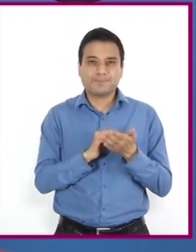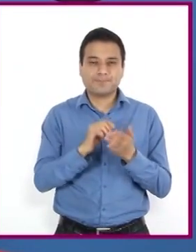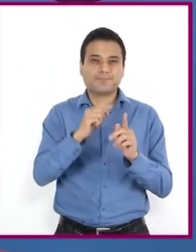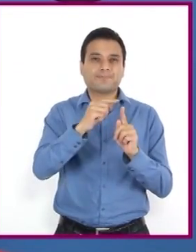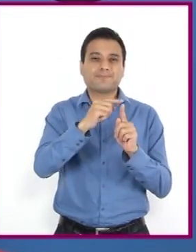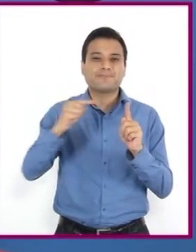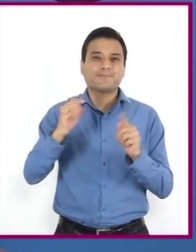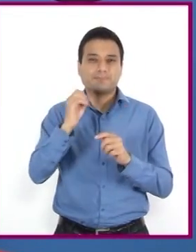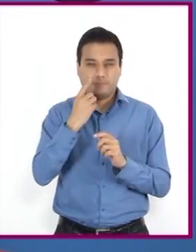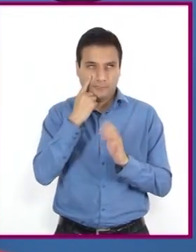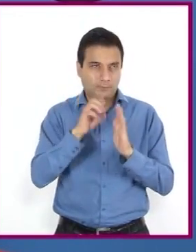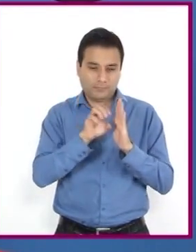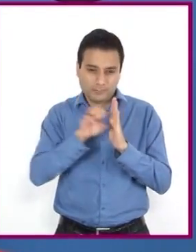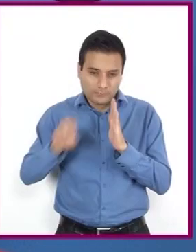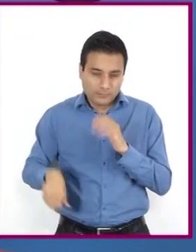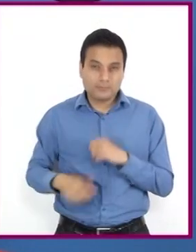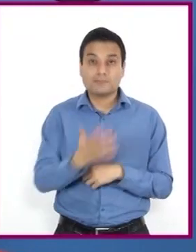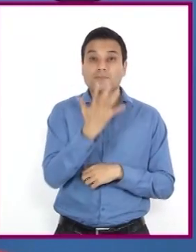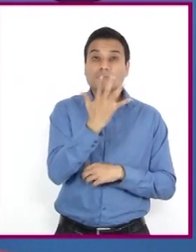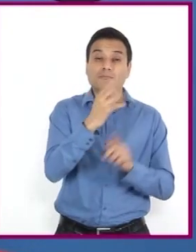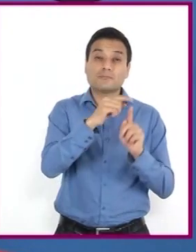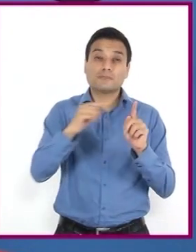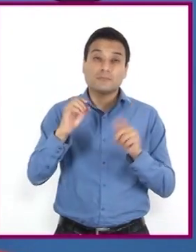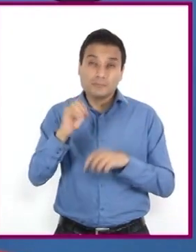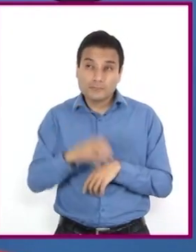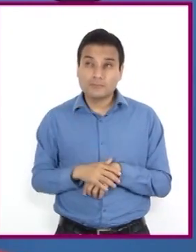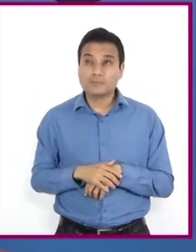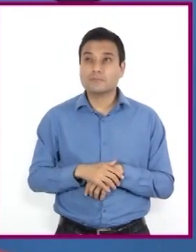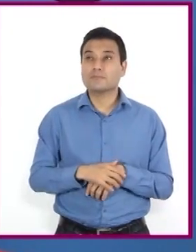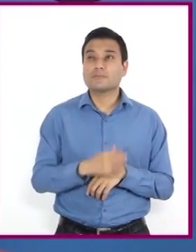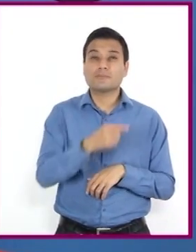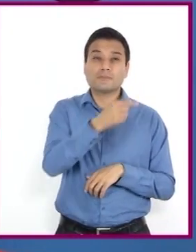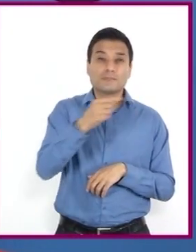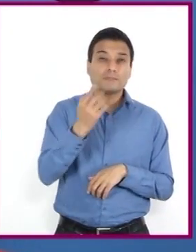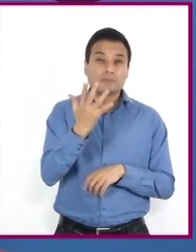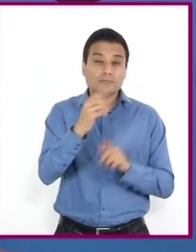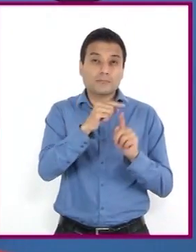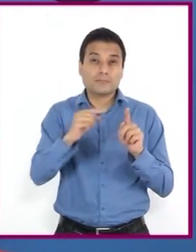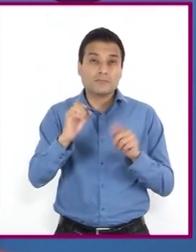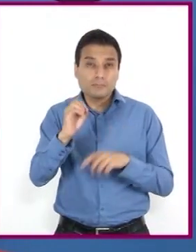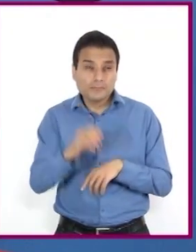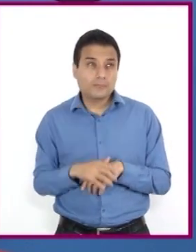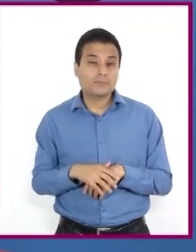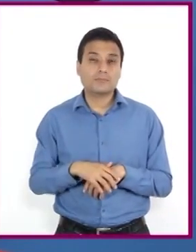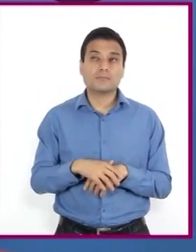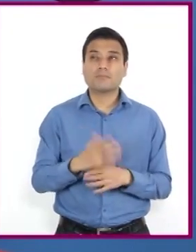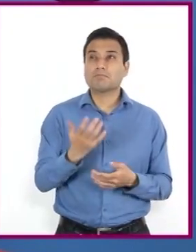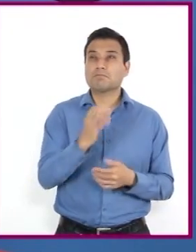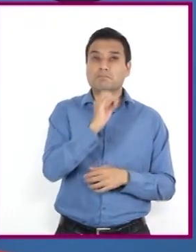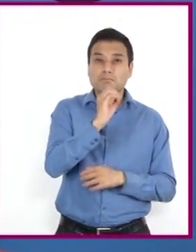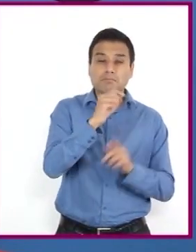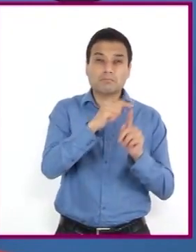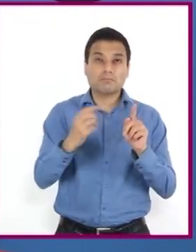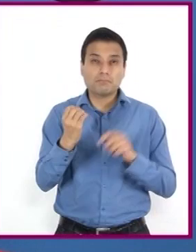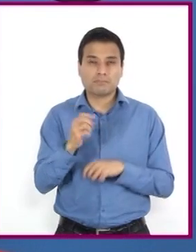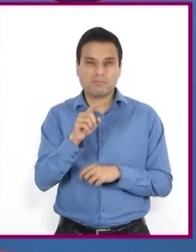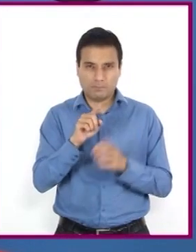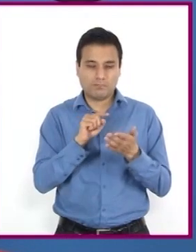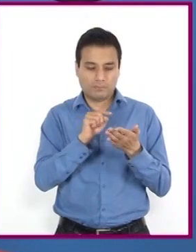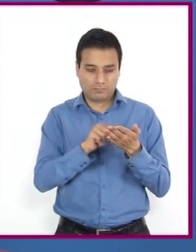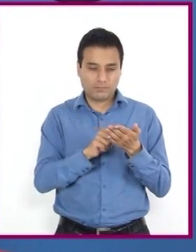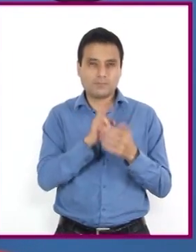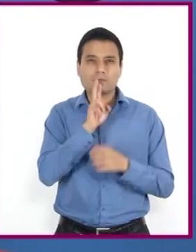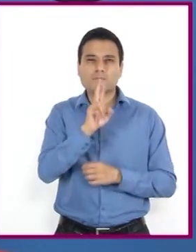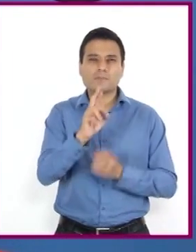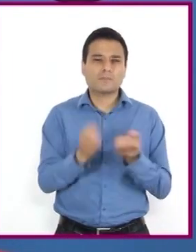0. Por ejemplo, 5 entre 0, 5 negativo entre 0 o 0 entre 0 y vean el resultado